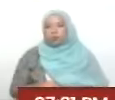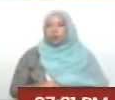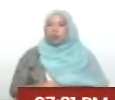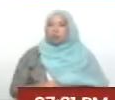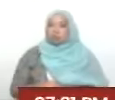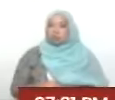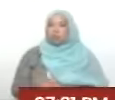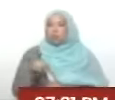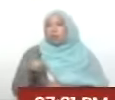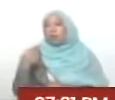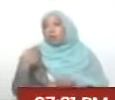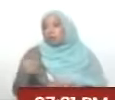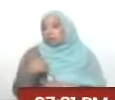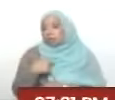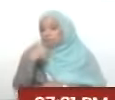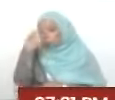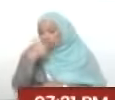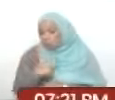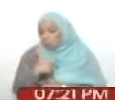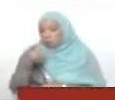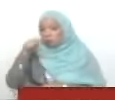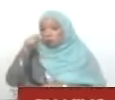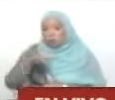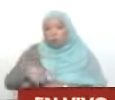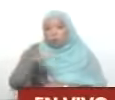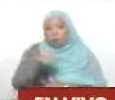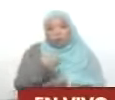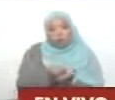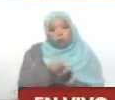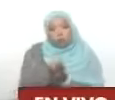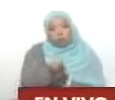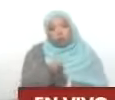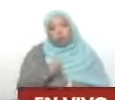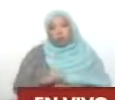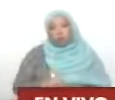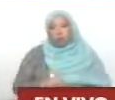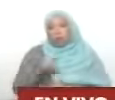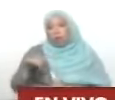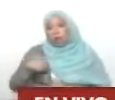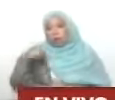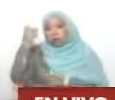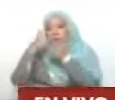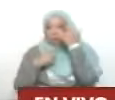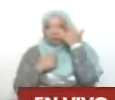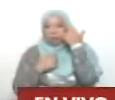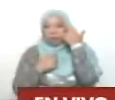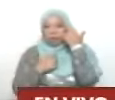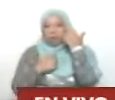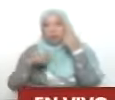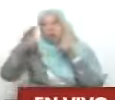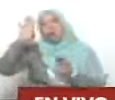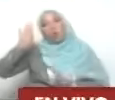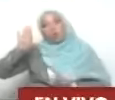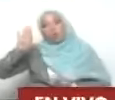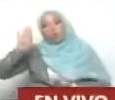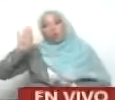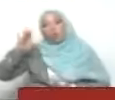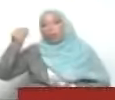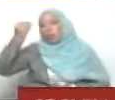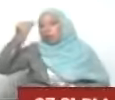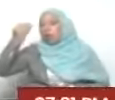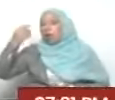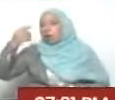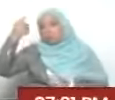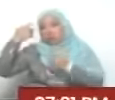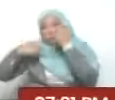pena ser leal a nuestro pueblo, a nuestro comandante Hugo Chávez, al juramento que hice frente a él